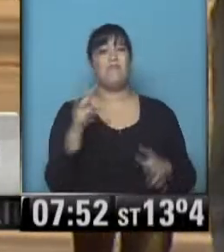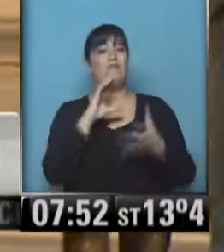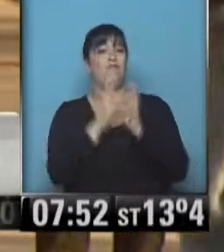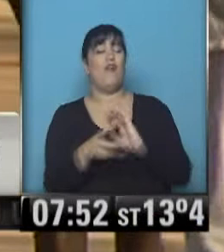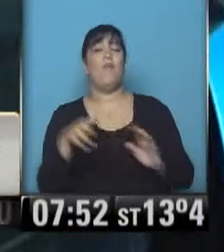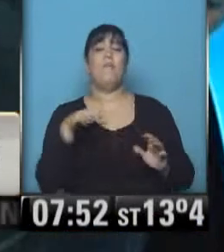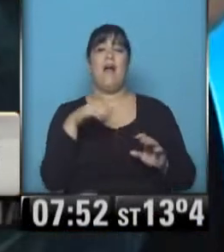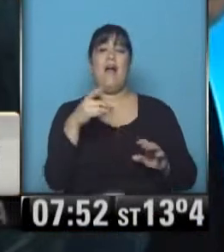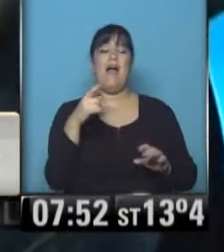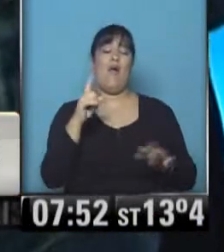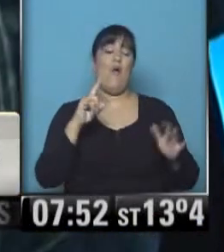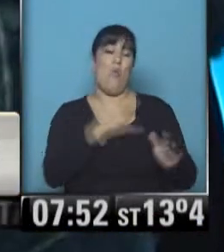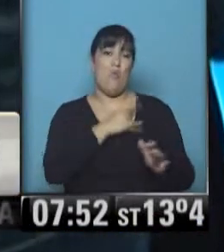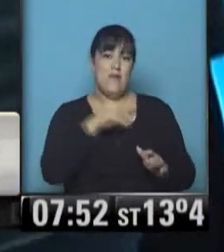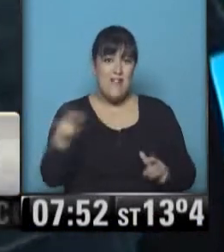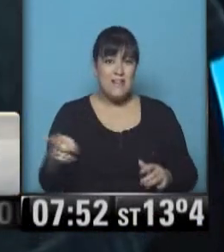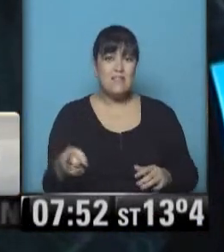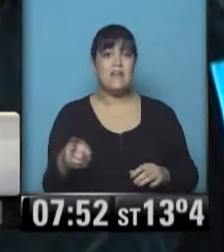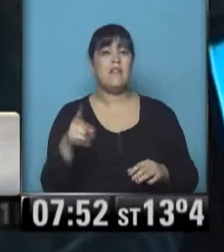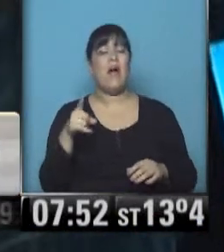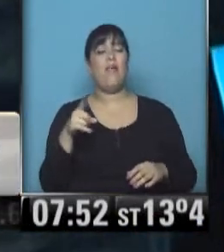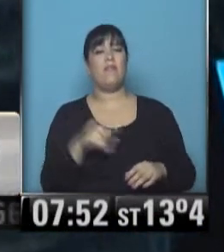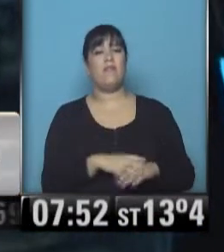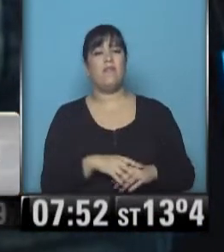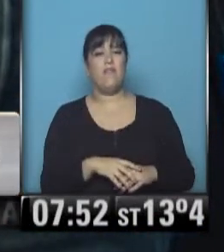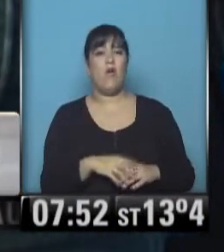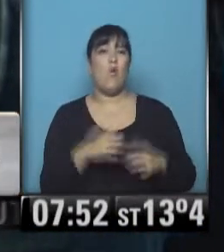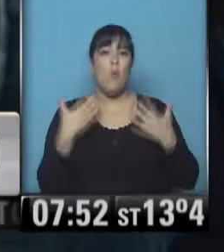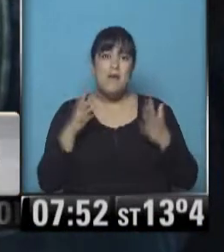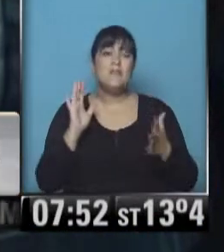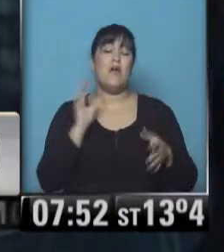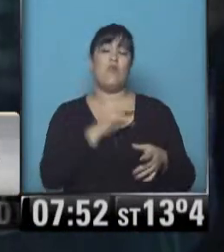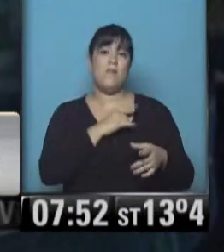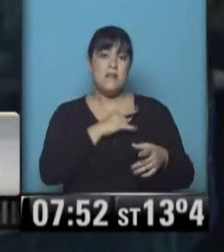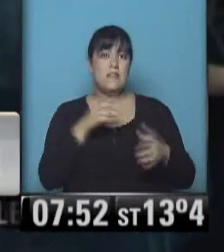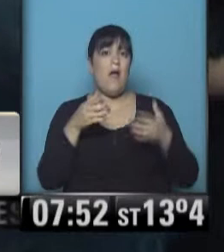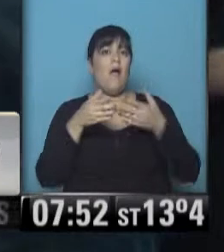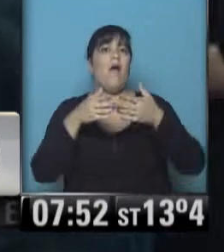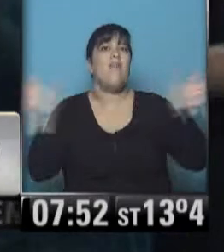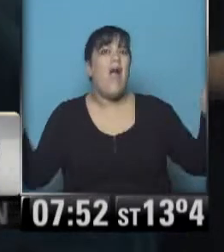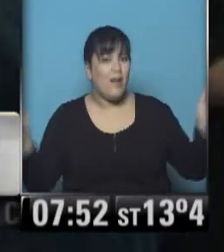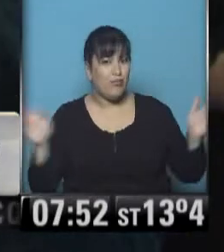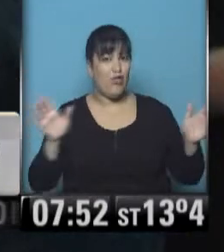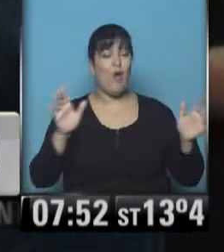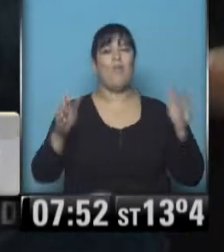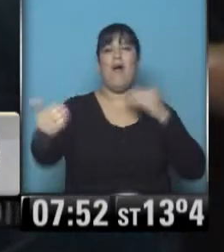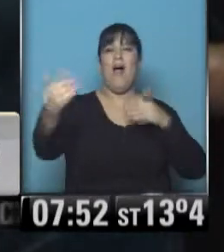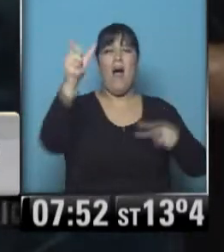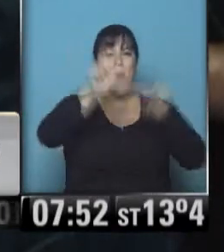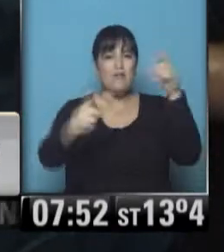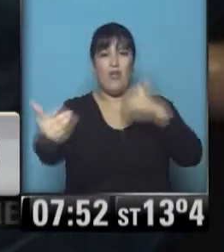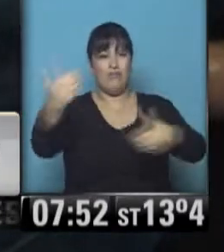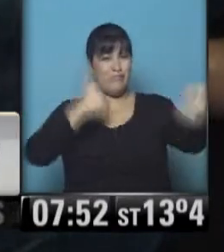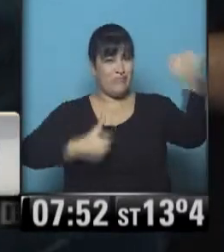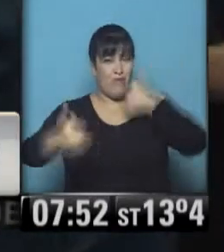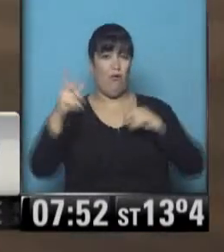espacio universitario no ha sido lo suficientemente abierto como para que las personas se animen en muchos